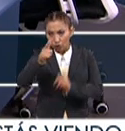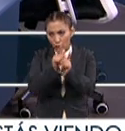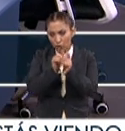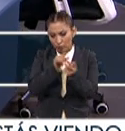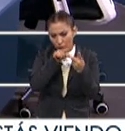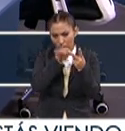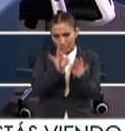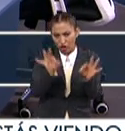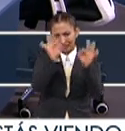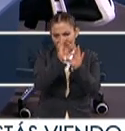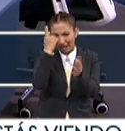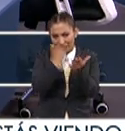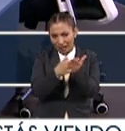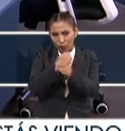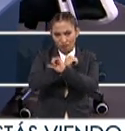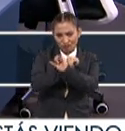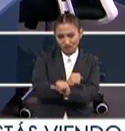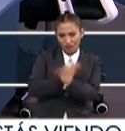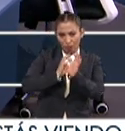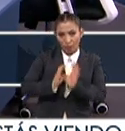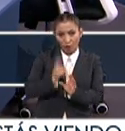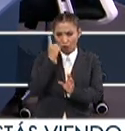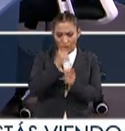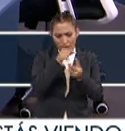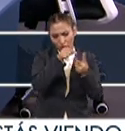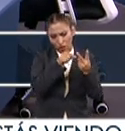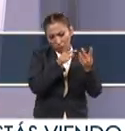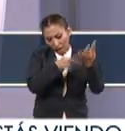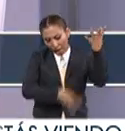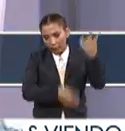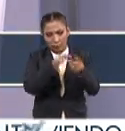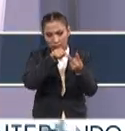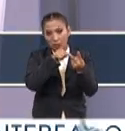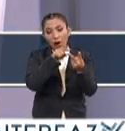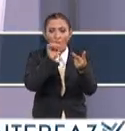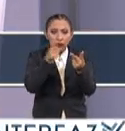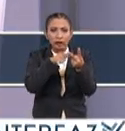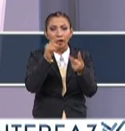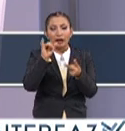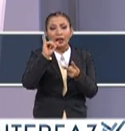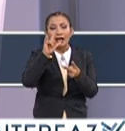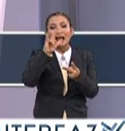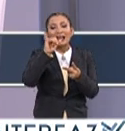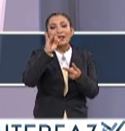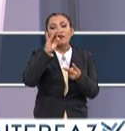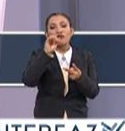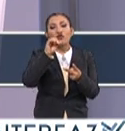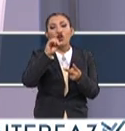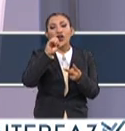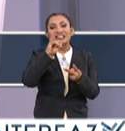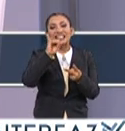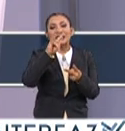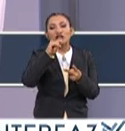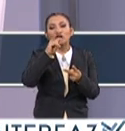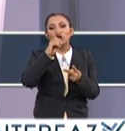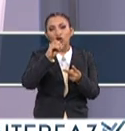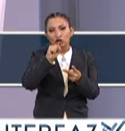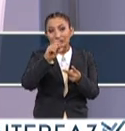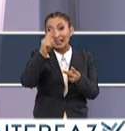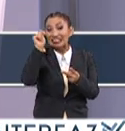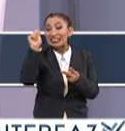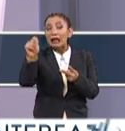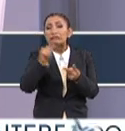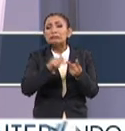grupo importante del que quiero hablar, digo, no son los únicos, pero es el otro, se llaman linfocitos T. Los linfocitos T son